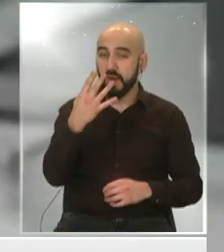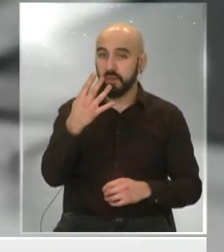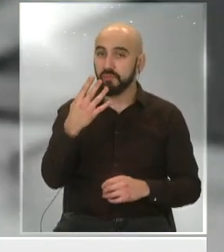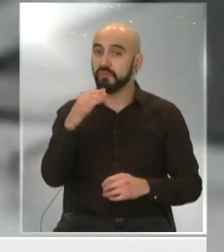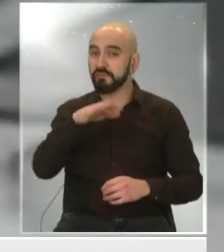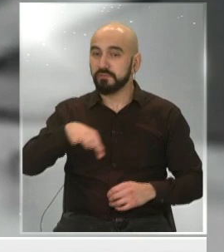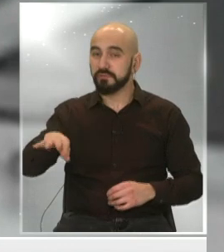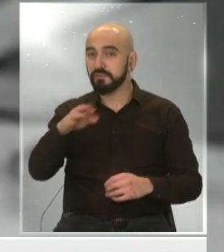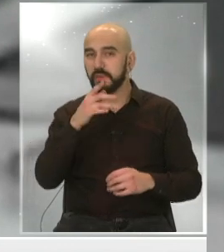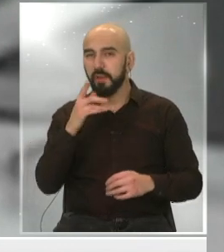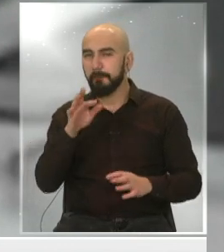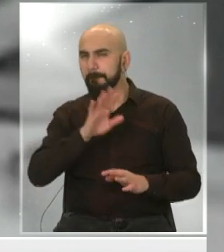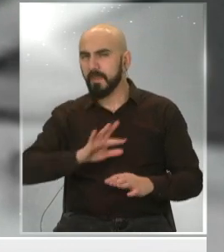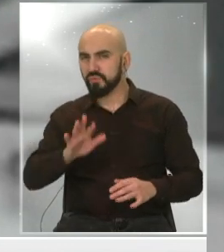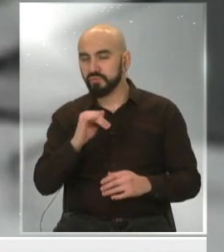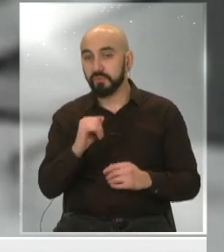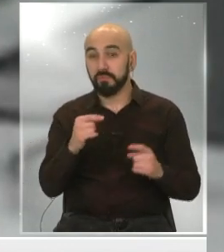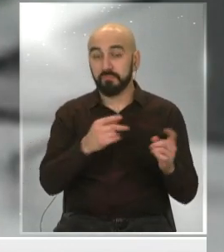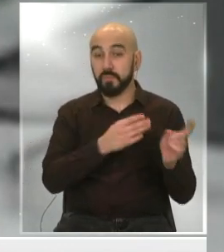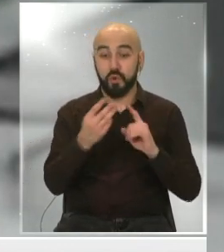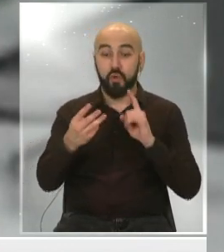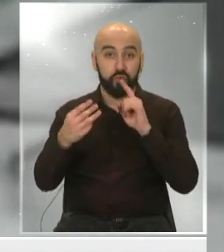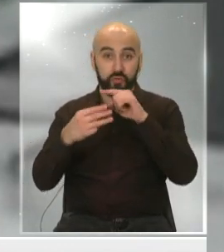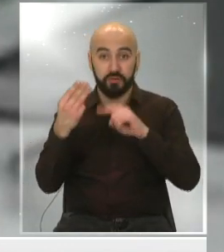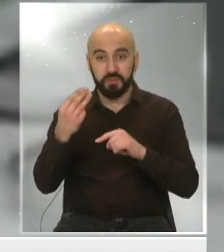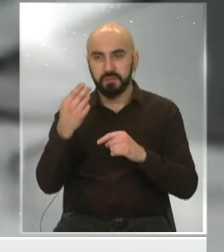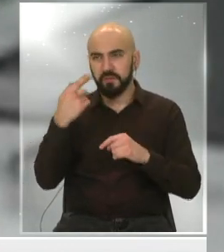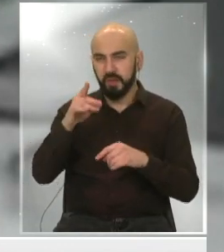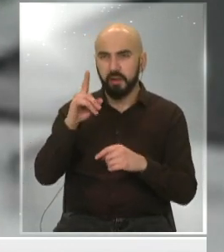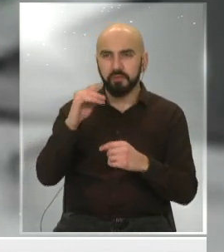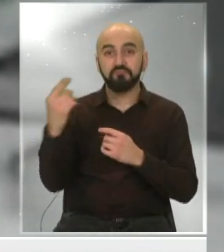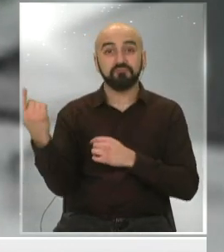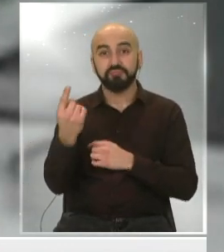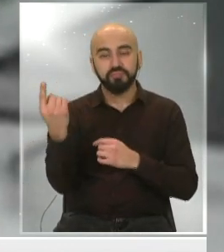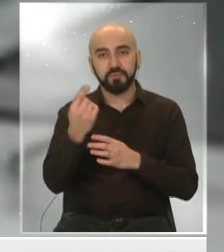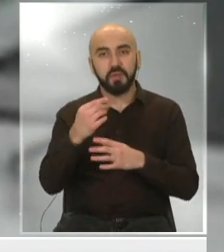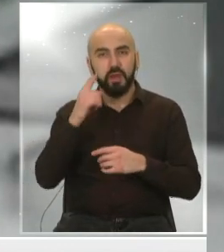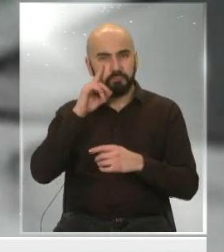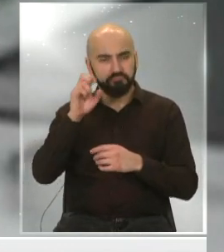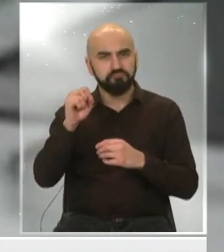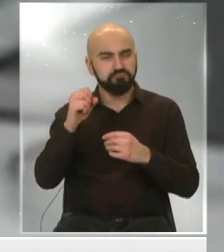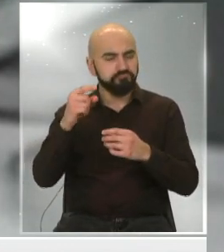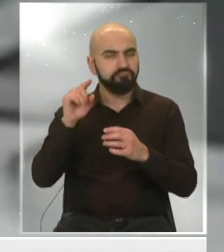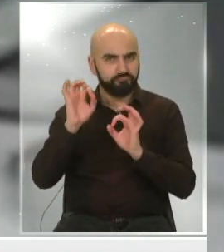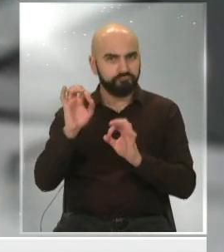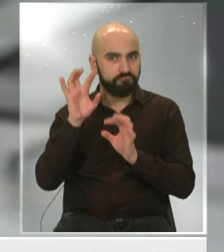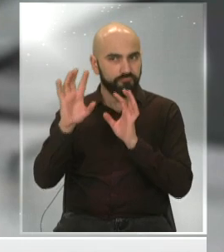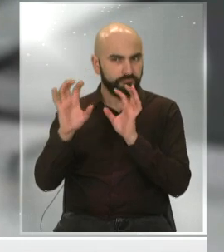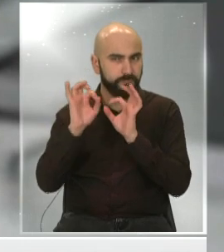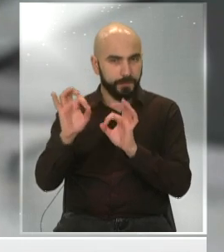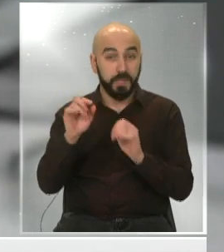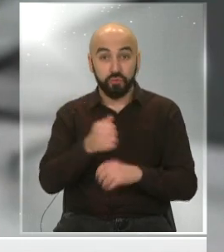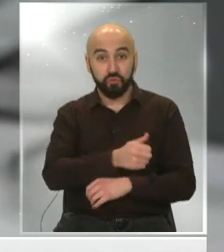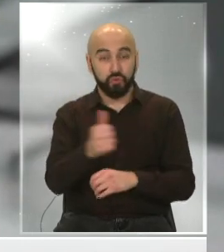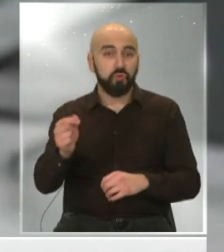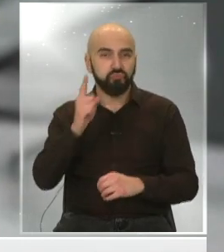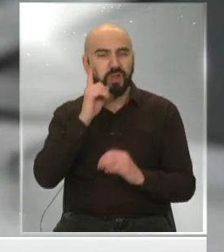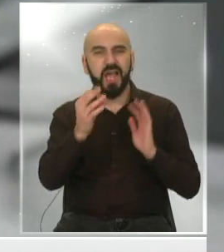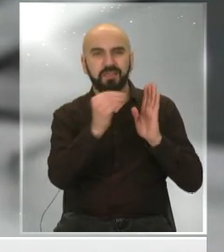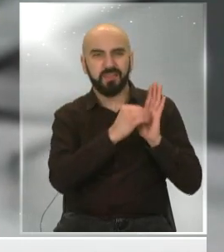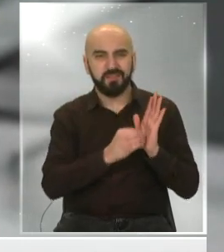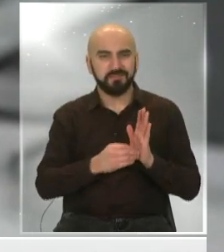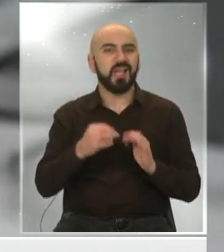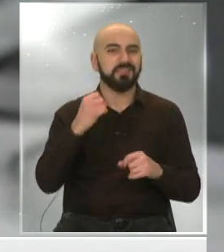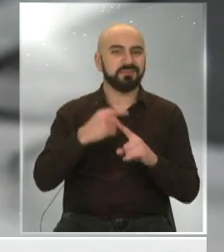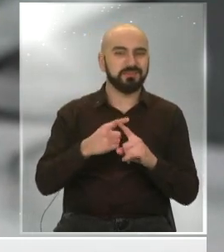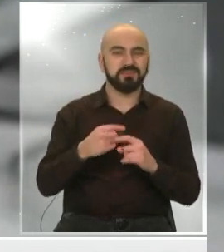Otros 3 fueron reconocidos por las víctimas, pero se sabe que todos ellos tenían antecedentes penales y ahora se está